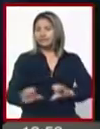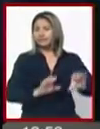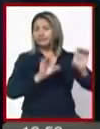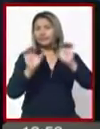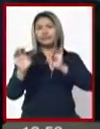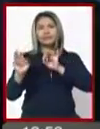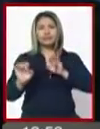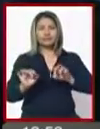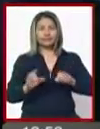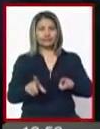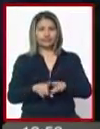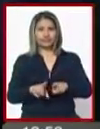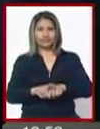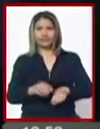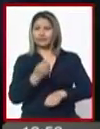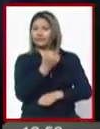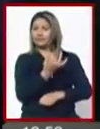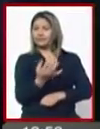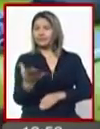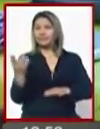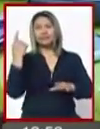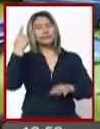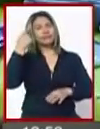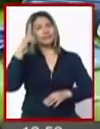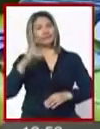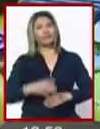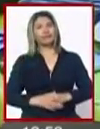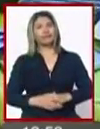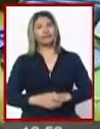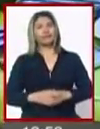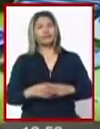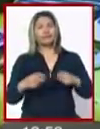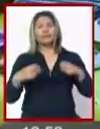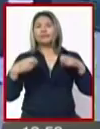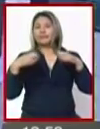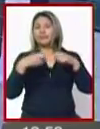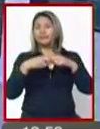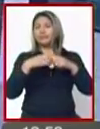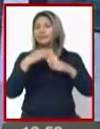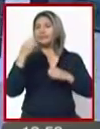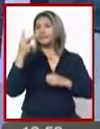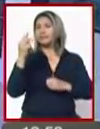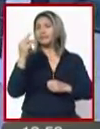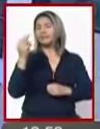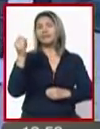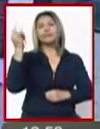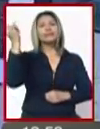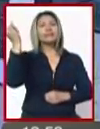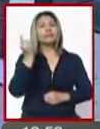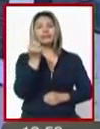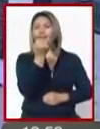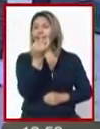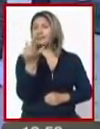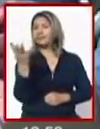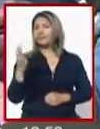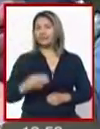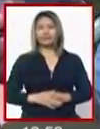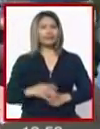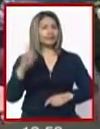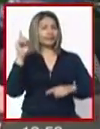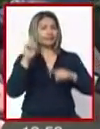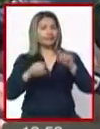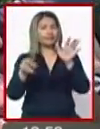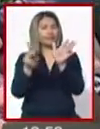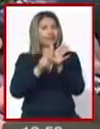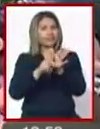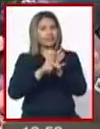DVD, algunos aparatos para TV cable, ventiladores, y algunos enseres más que no están permitidos en un